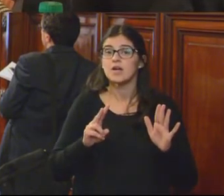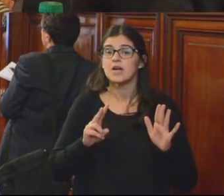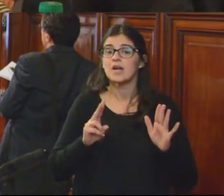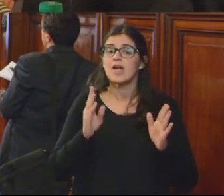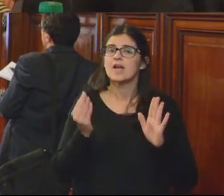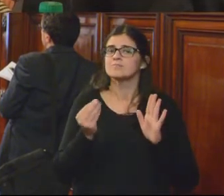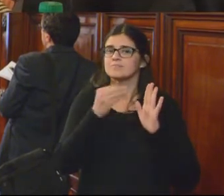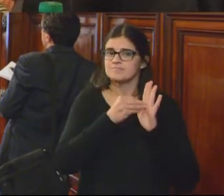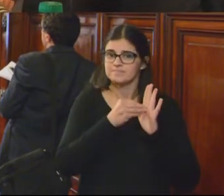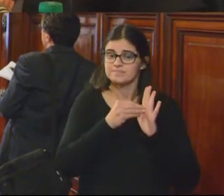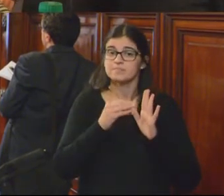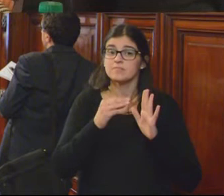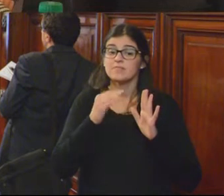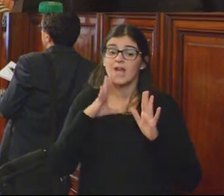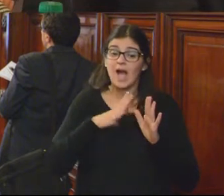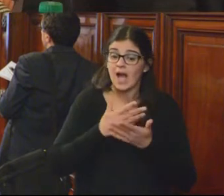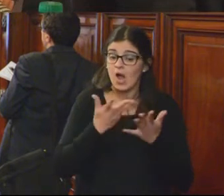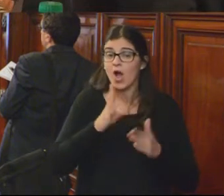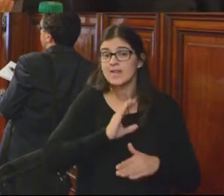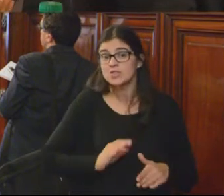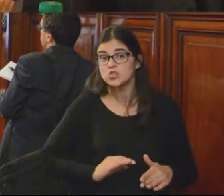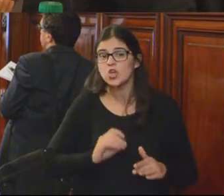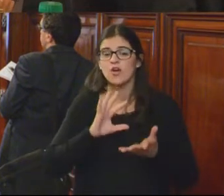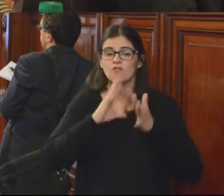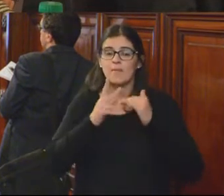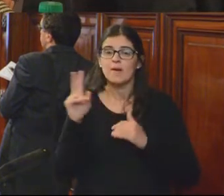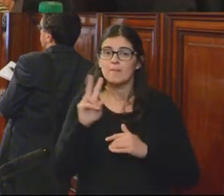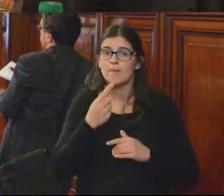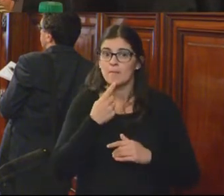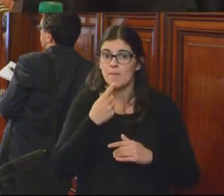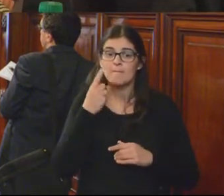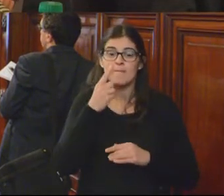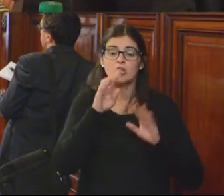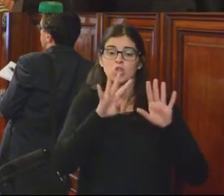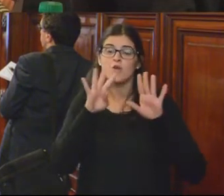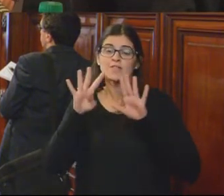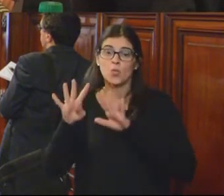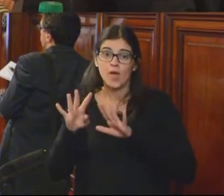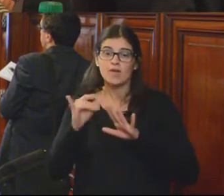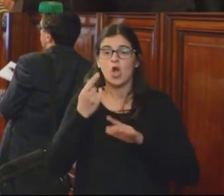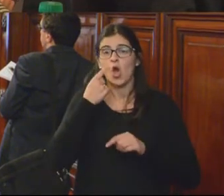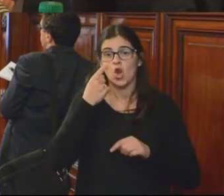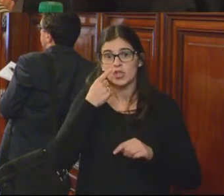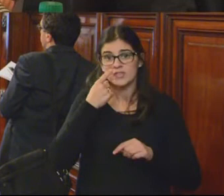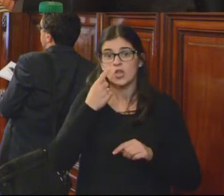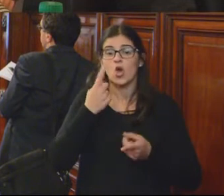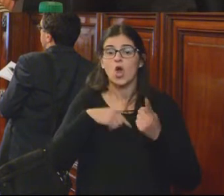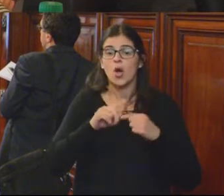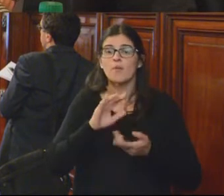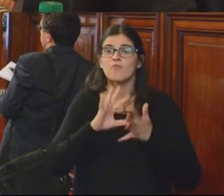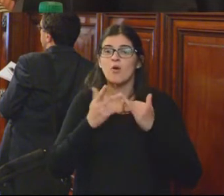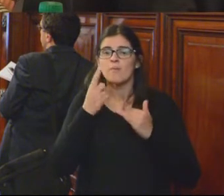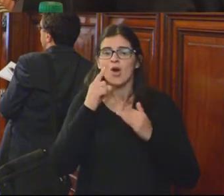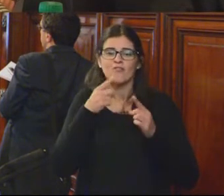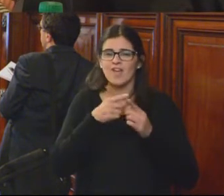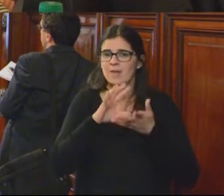estableció. Si algo caracterizó al régimen político venezolano anterior a 1999, conocido como el punto fijismo,